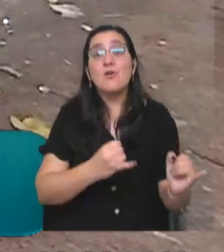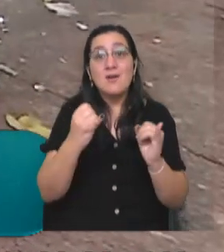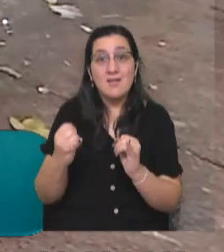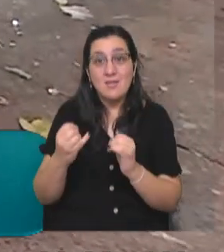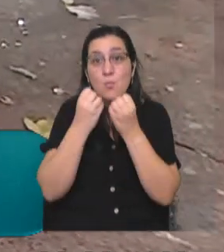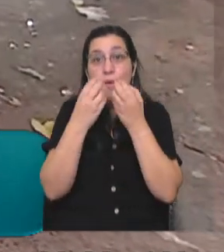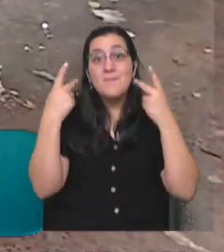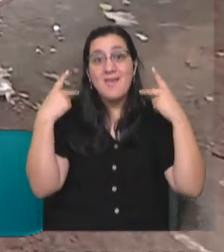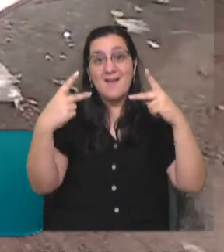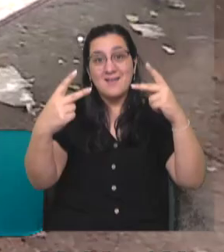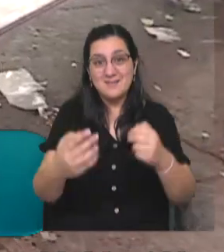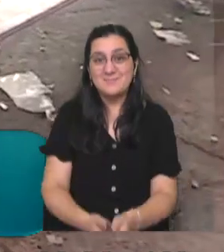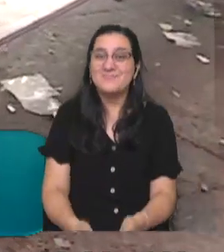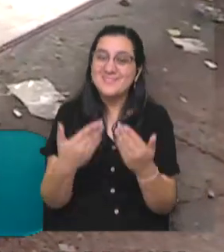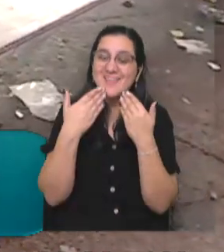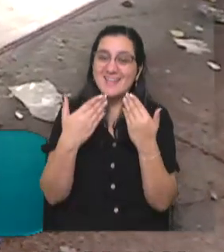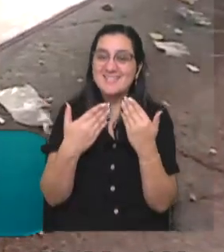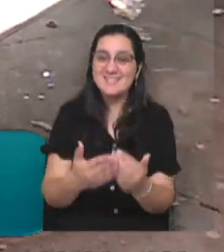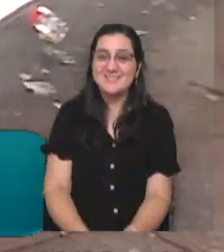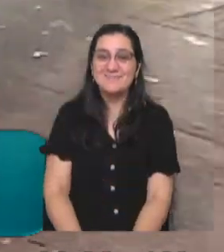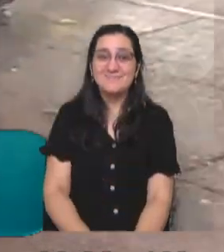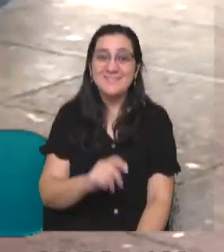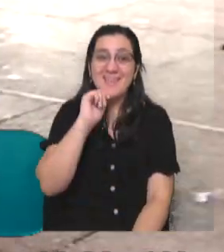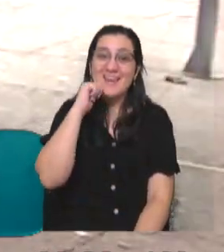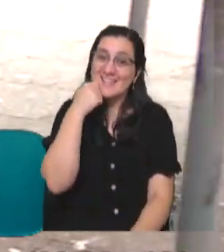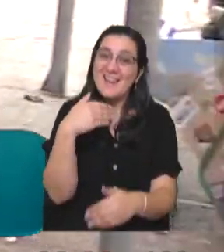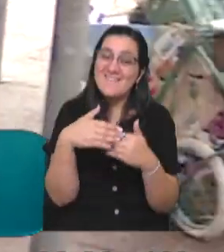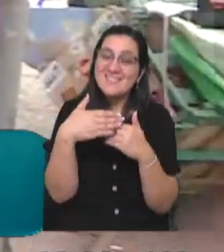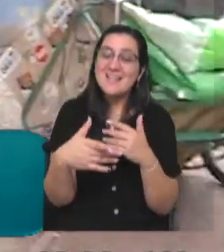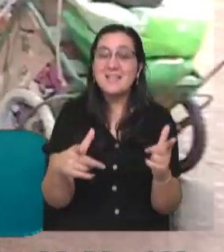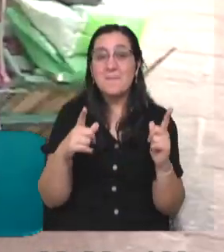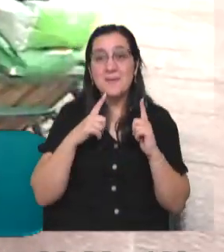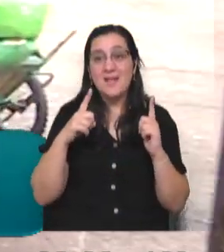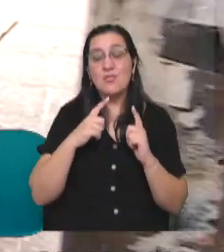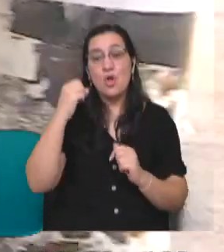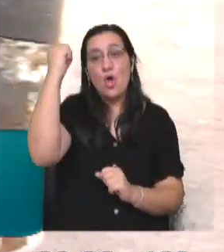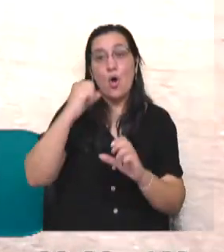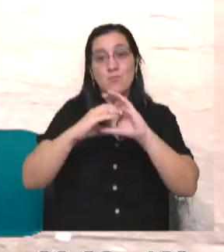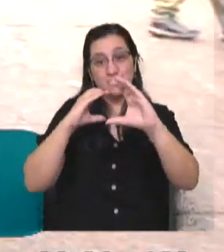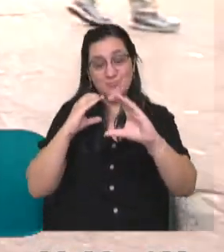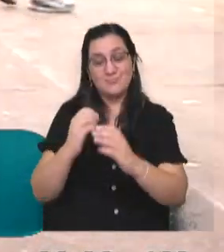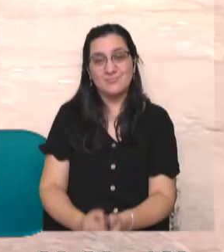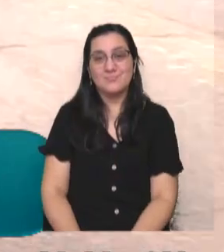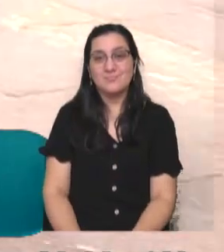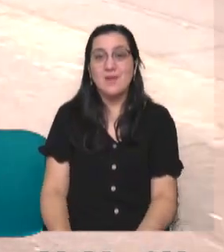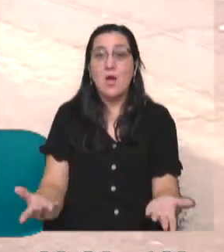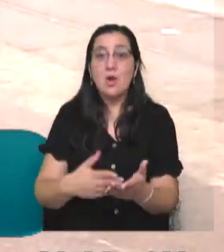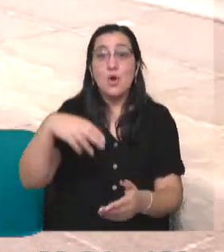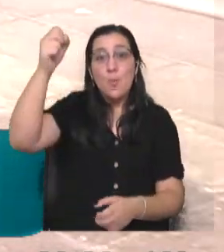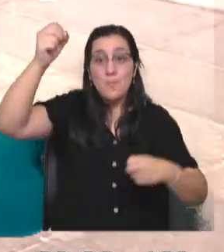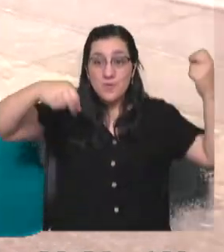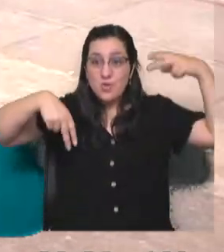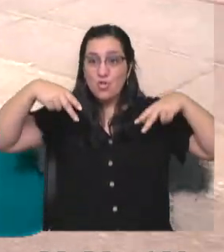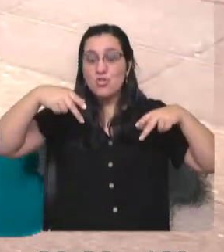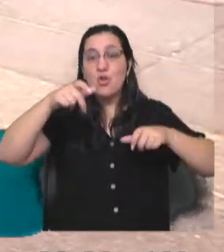un buen viaje sobre todo. Bueno, gracias. Qué gracias. Lindo la vecina, que estaba esperando el Inter. Bueno, Fito, a ver, de esta manera, con la opinión de los vecinos